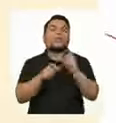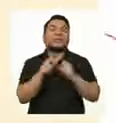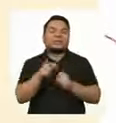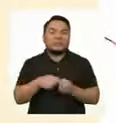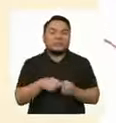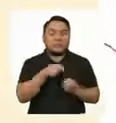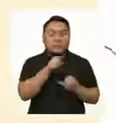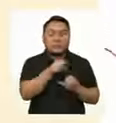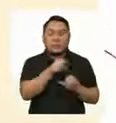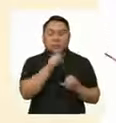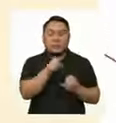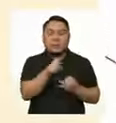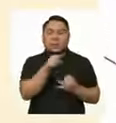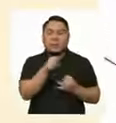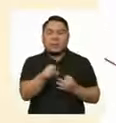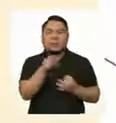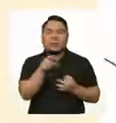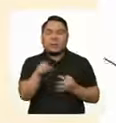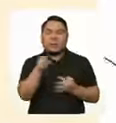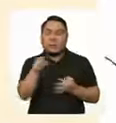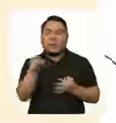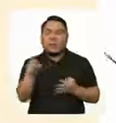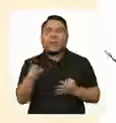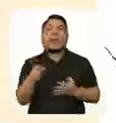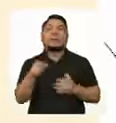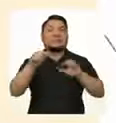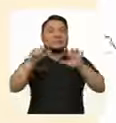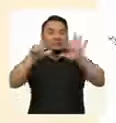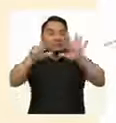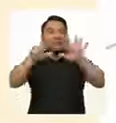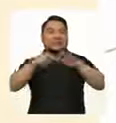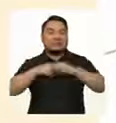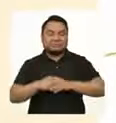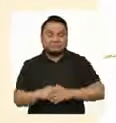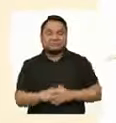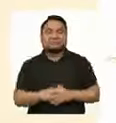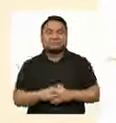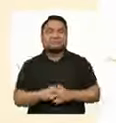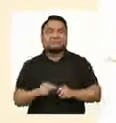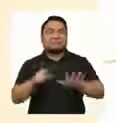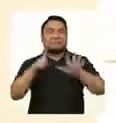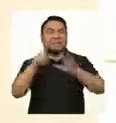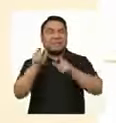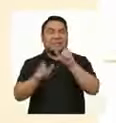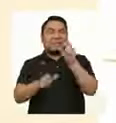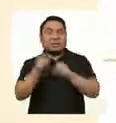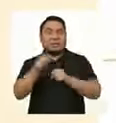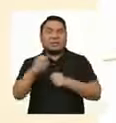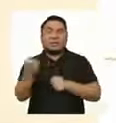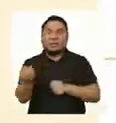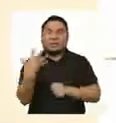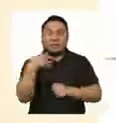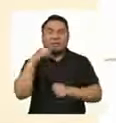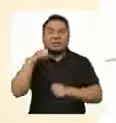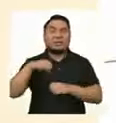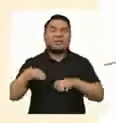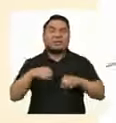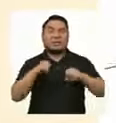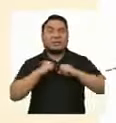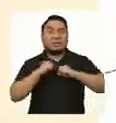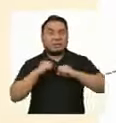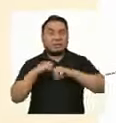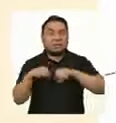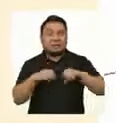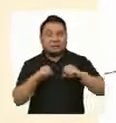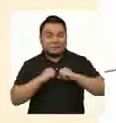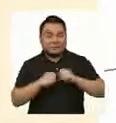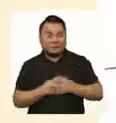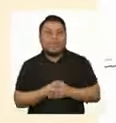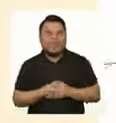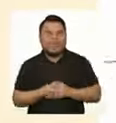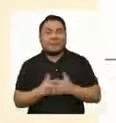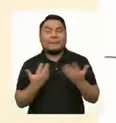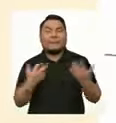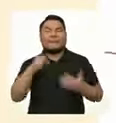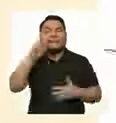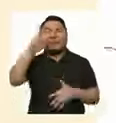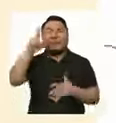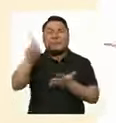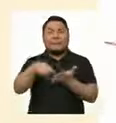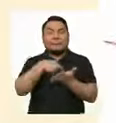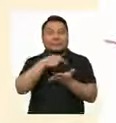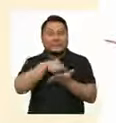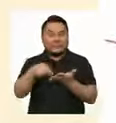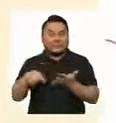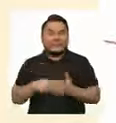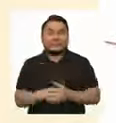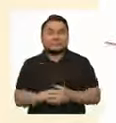1, 4, 7. 7. 7 personas hacen actividades físicas 2 veces a la